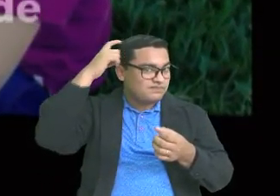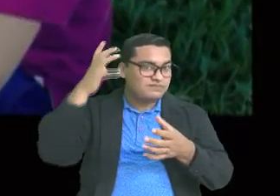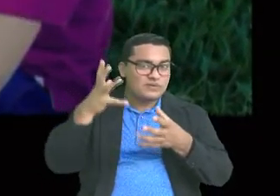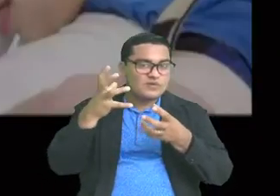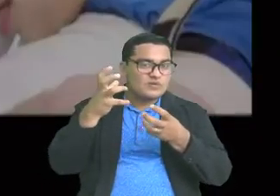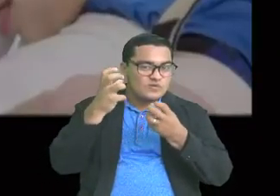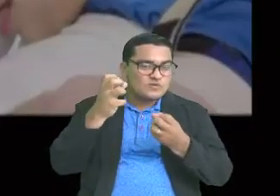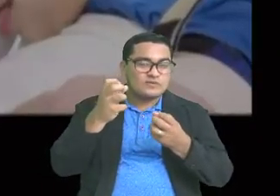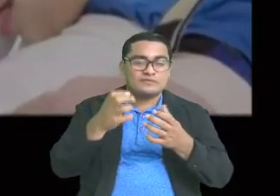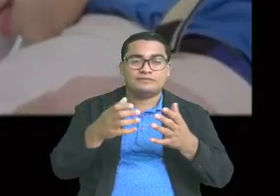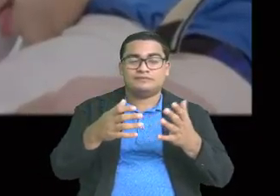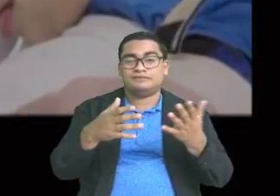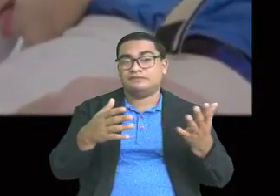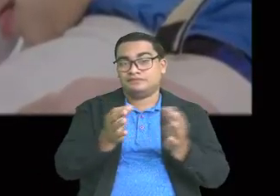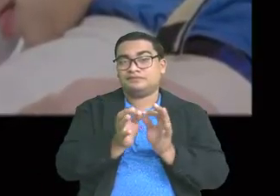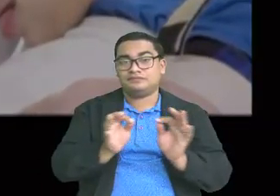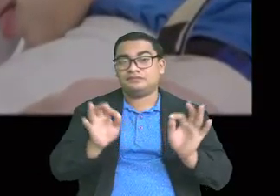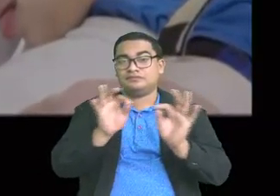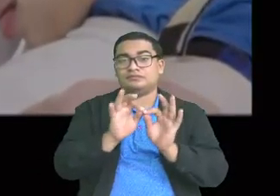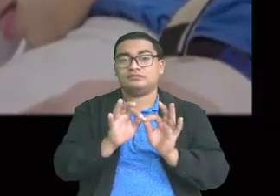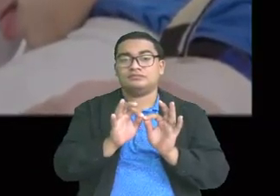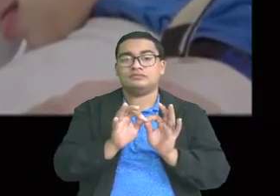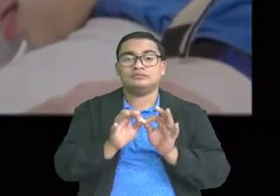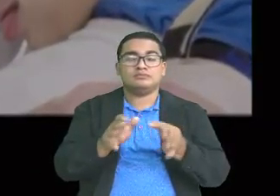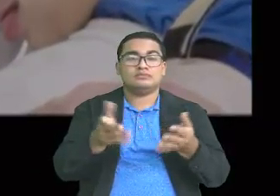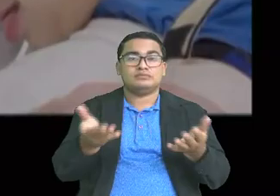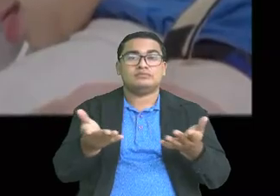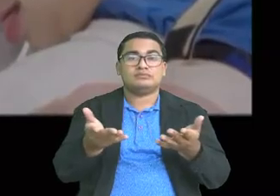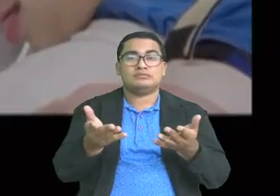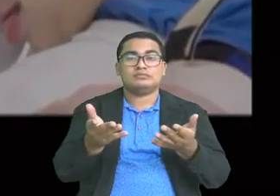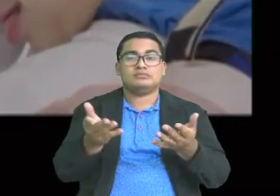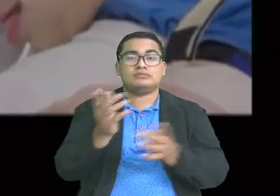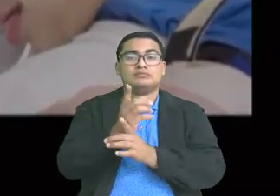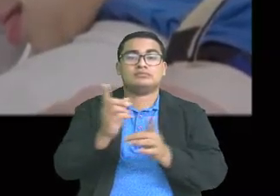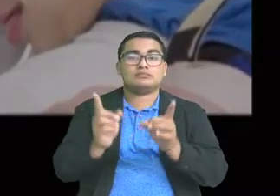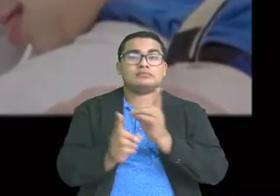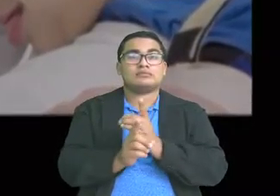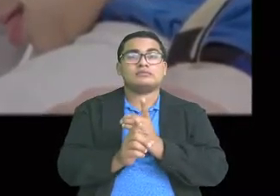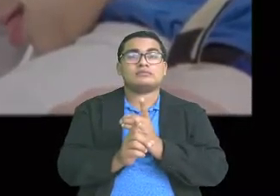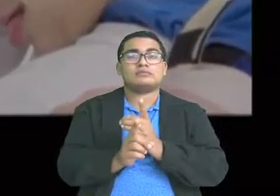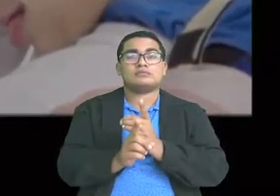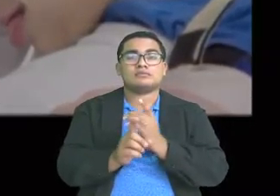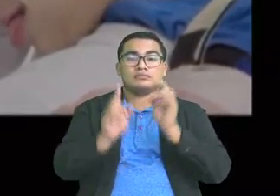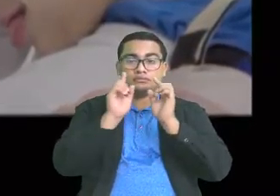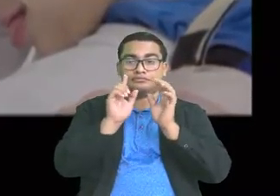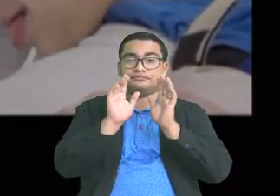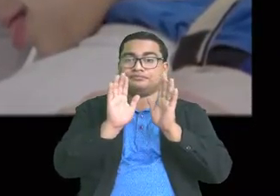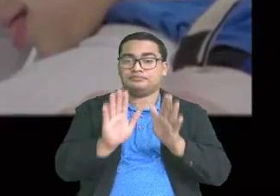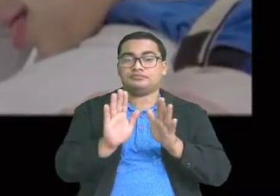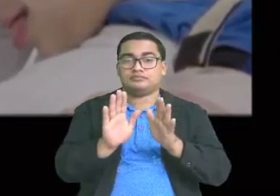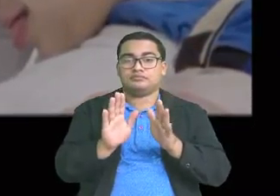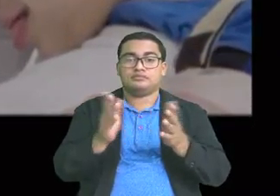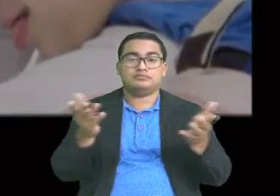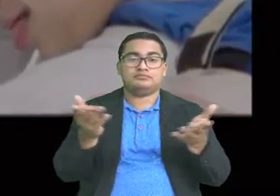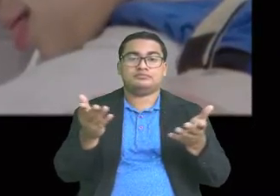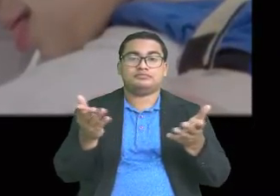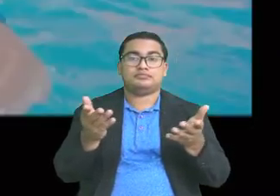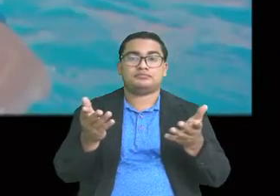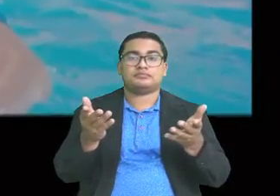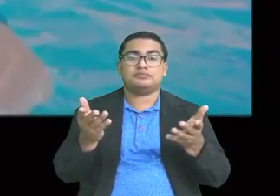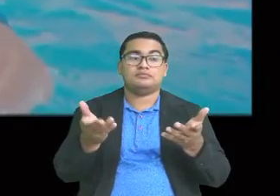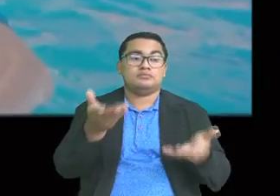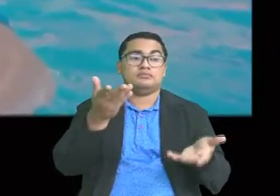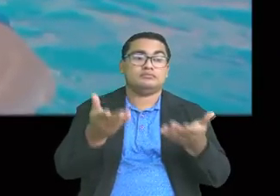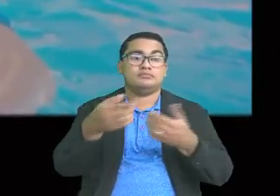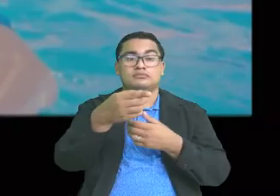las estructuras cerebrales vitales, entonces debe ser valorada en conjunto con el servicio de neurocirugía para decidir si el